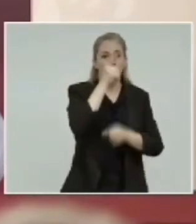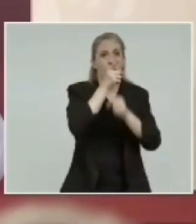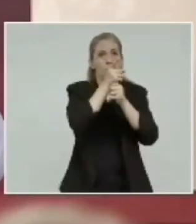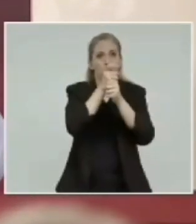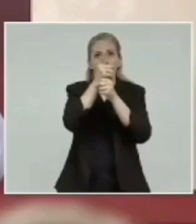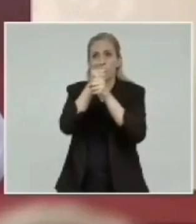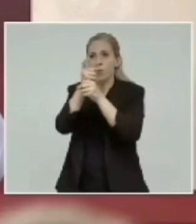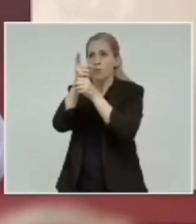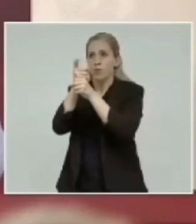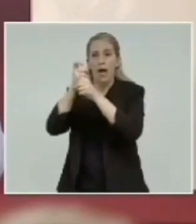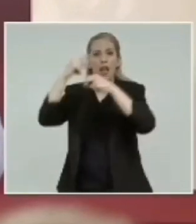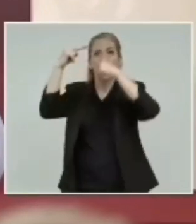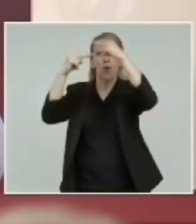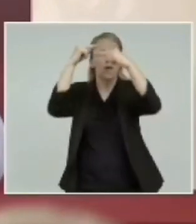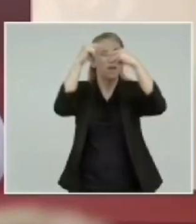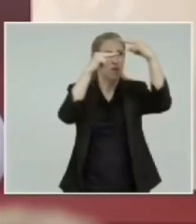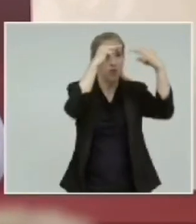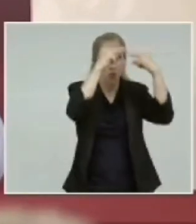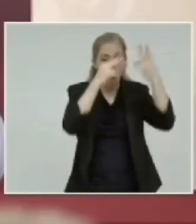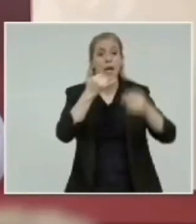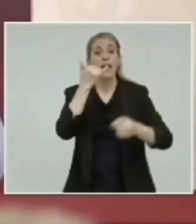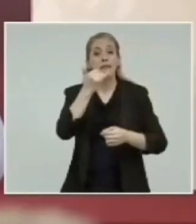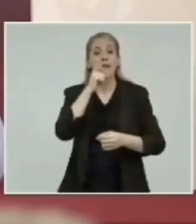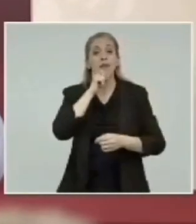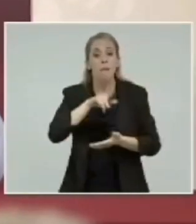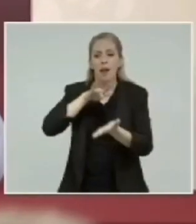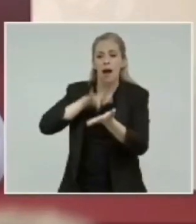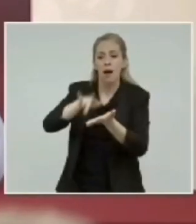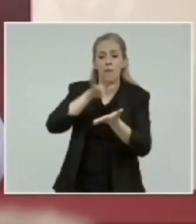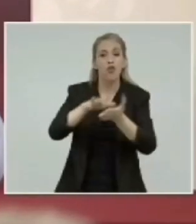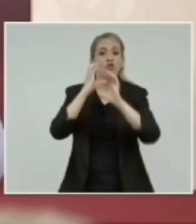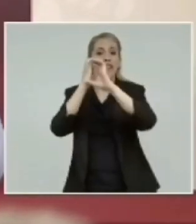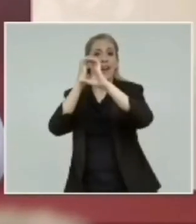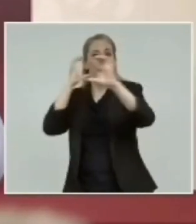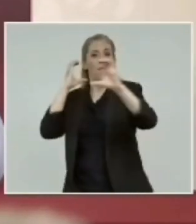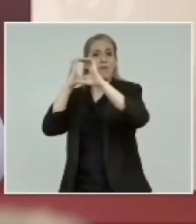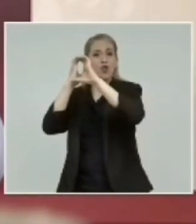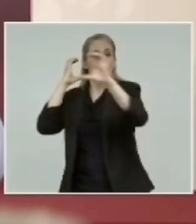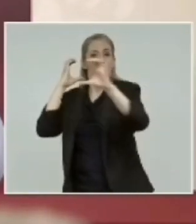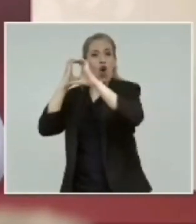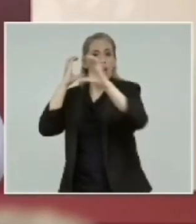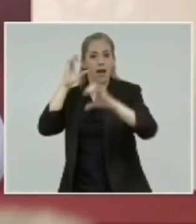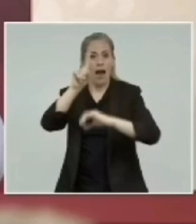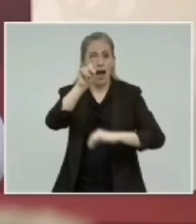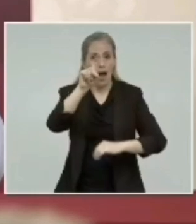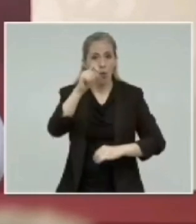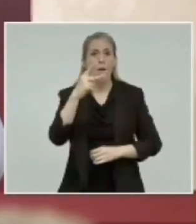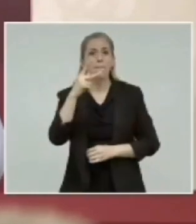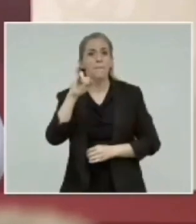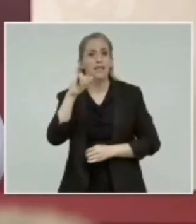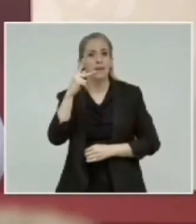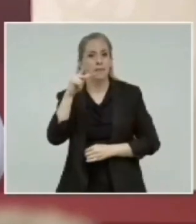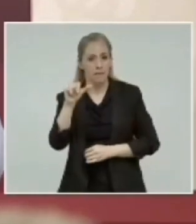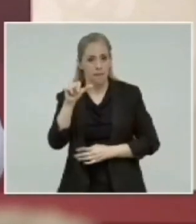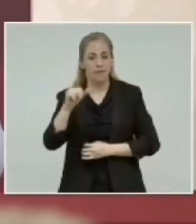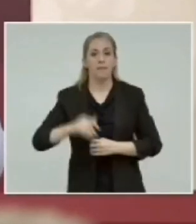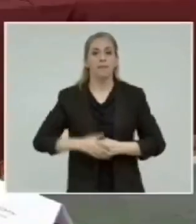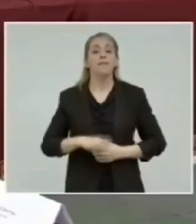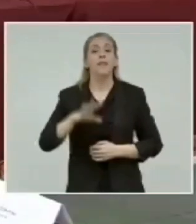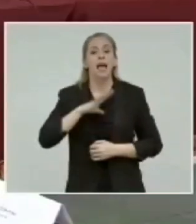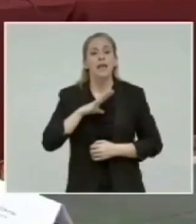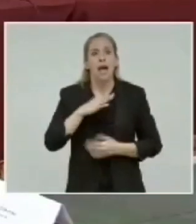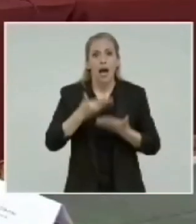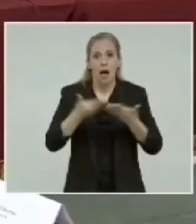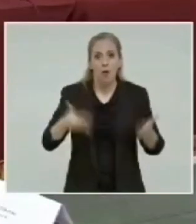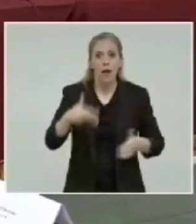pipas. Hoy les puedo garantizar que estamos ya en una capacidad de 13.000